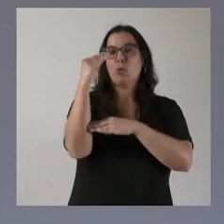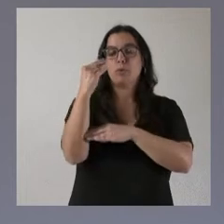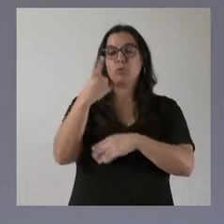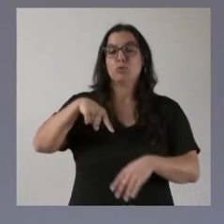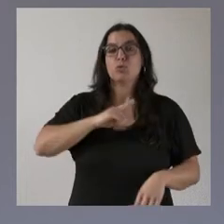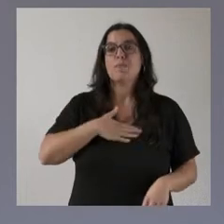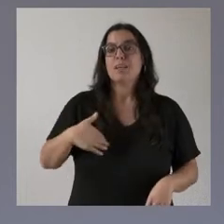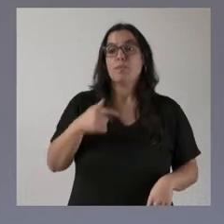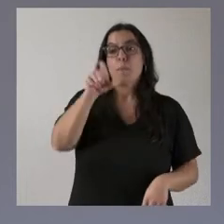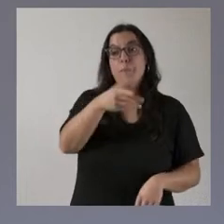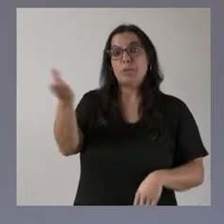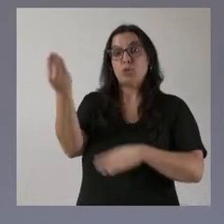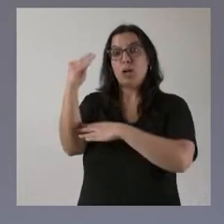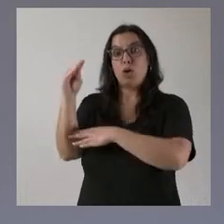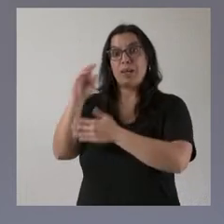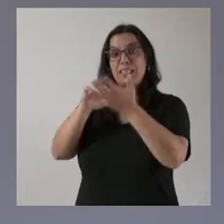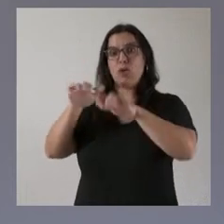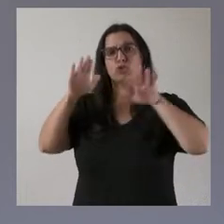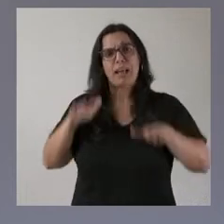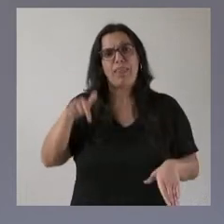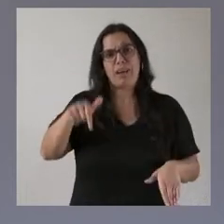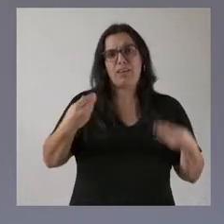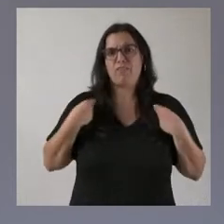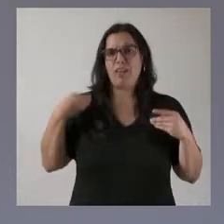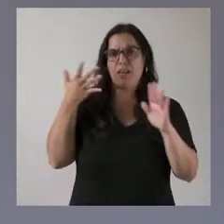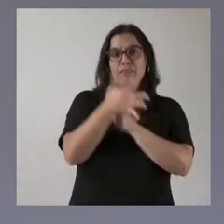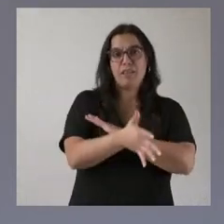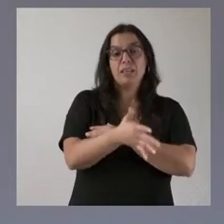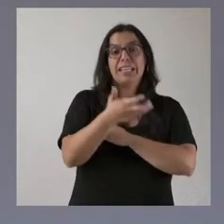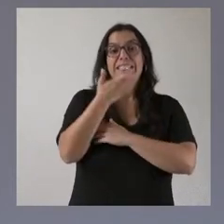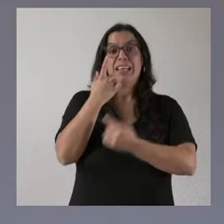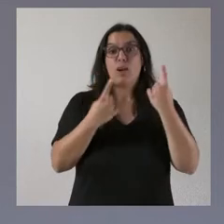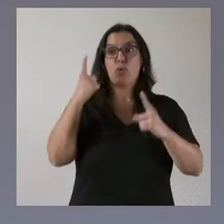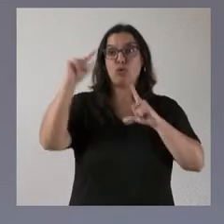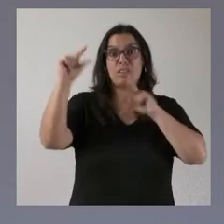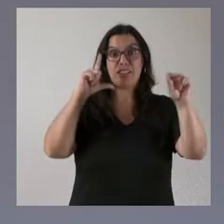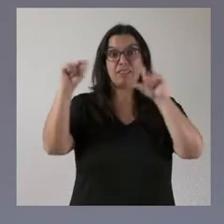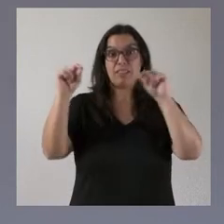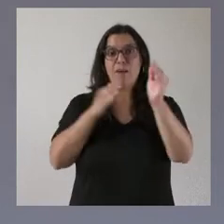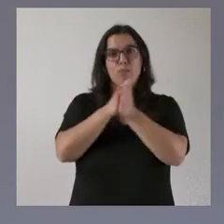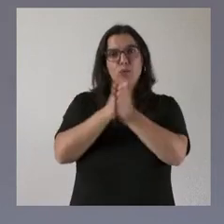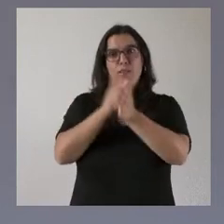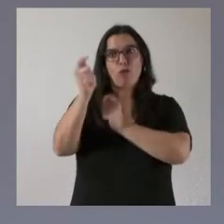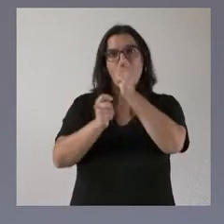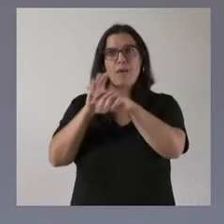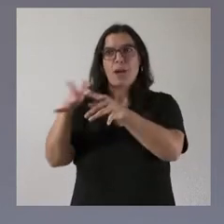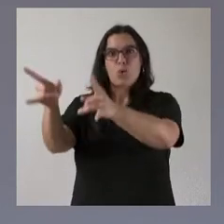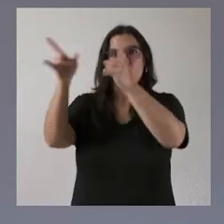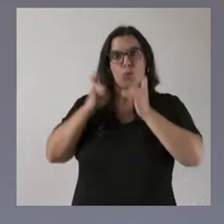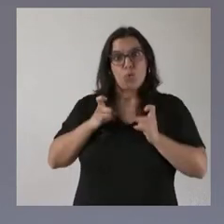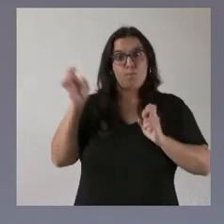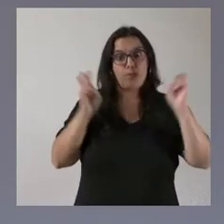Castilla y león se queden en esta tierra que los que se han ido tengan motivos y un aliciente Para volver